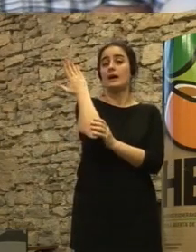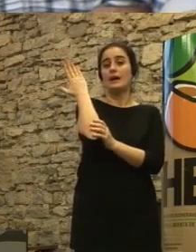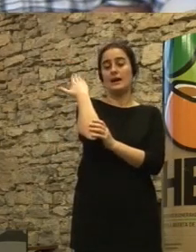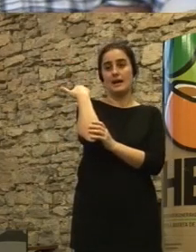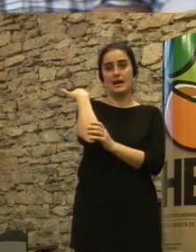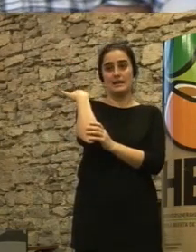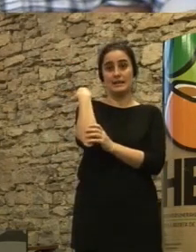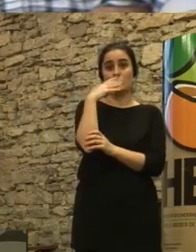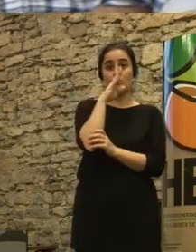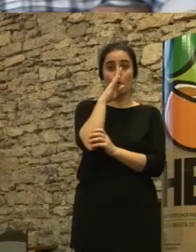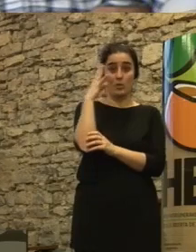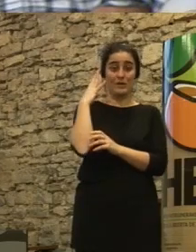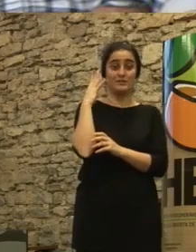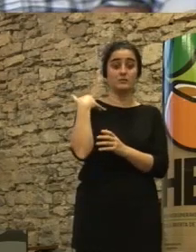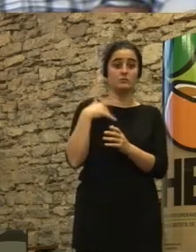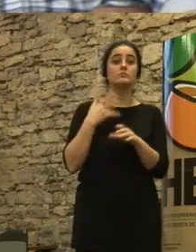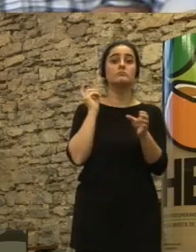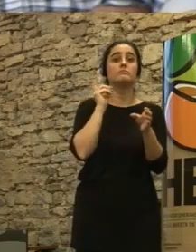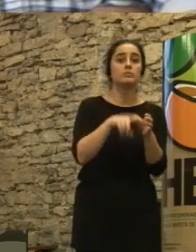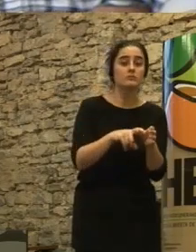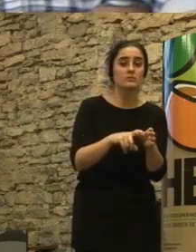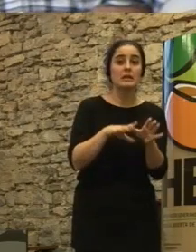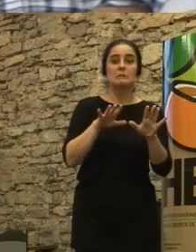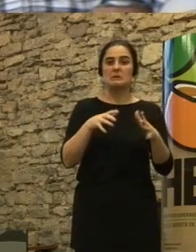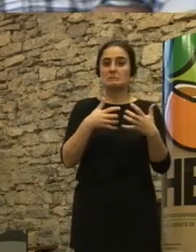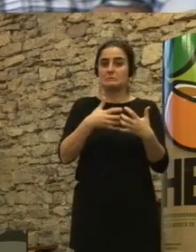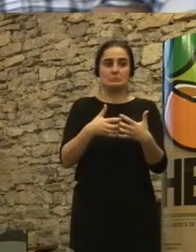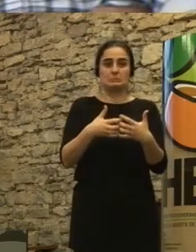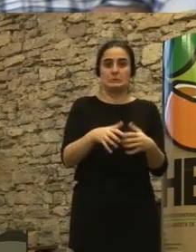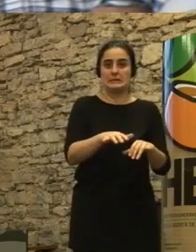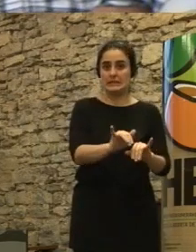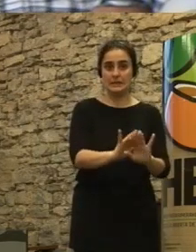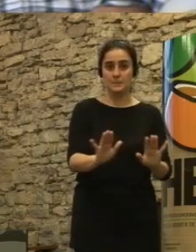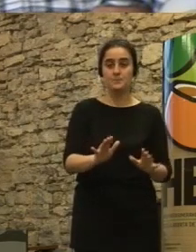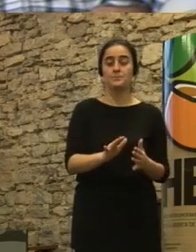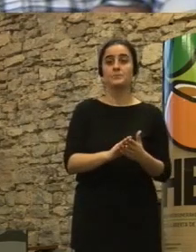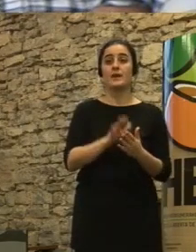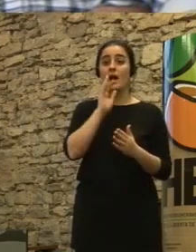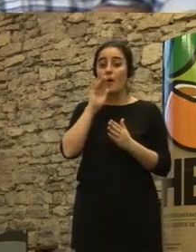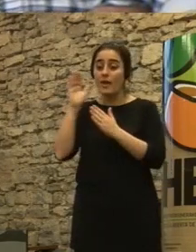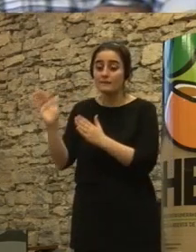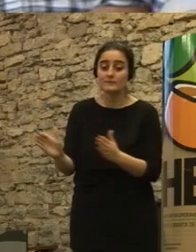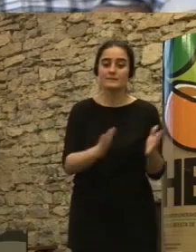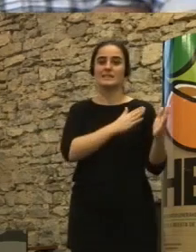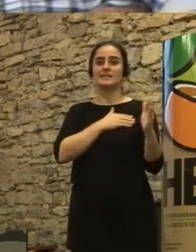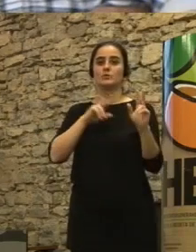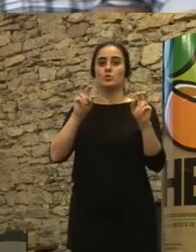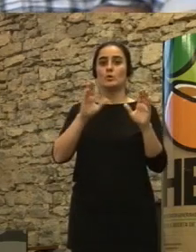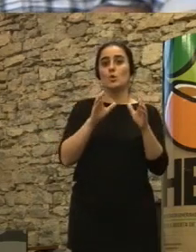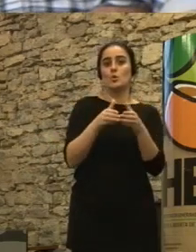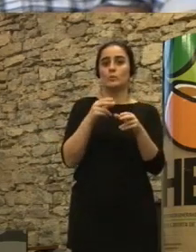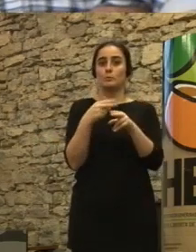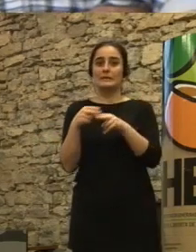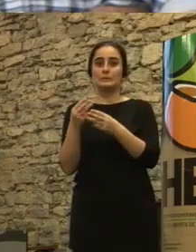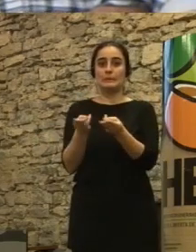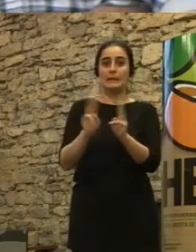en la anterior legislatura, que casi no llegó ni a funcionar, y ahora queremos otra vez con los grupos políticos del